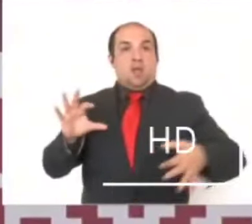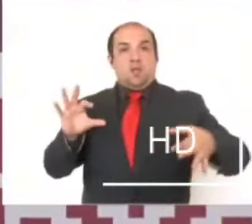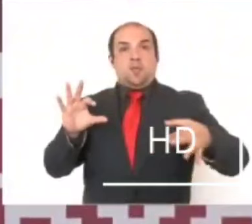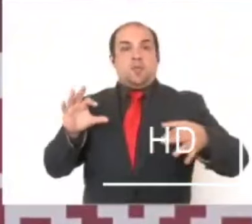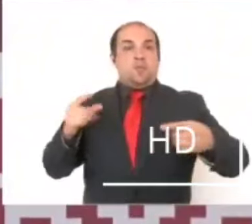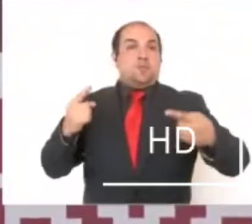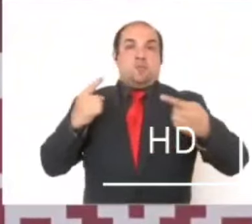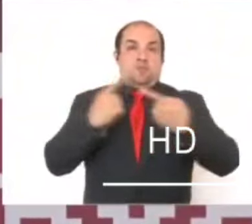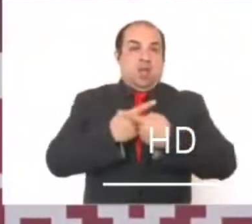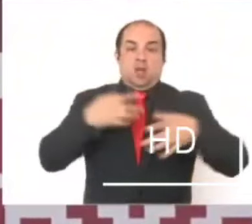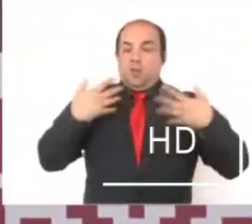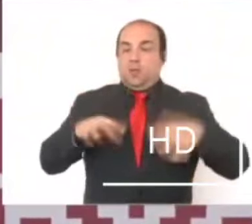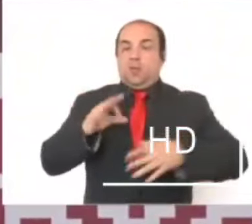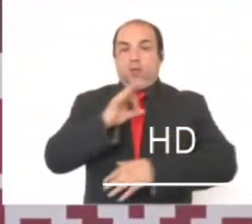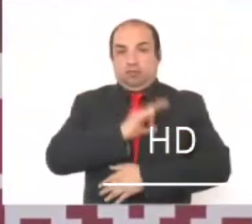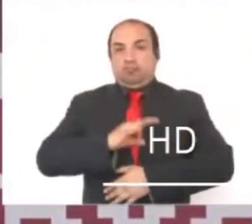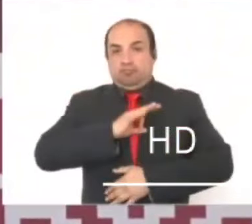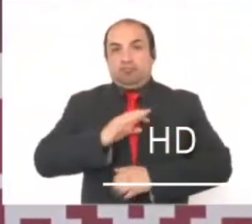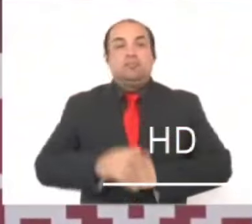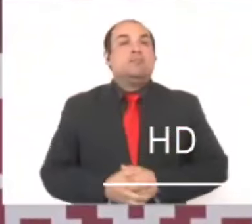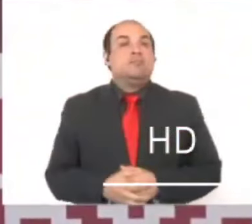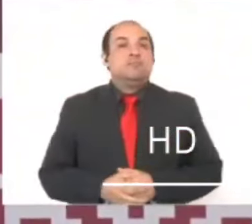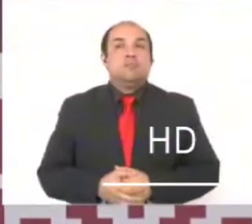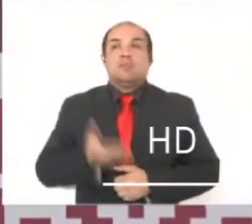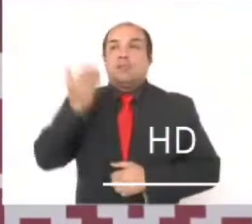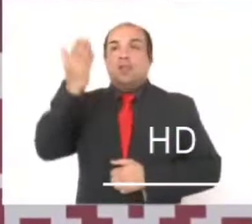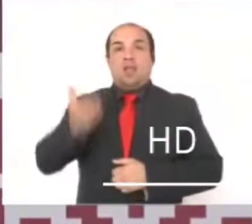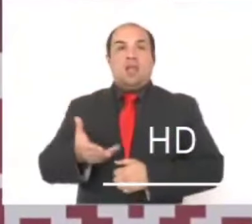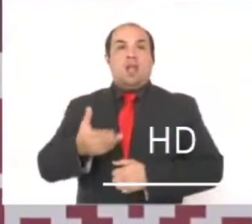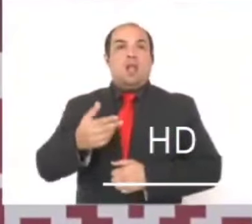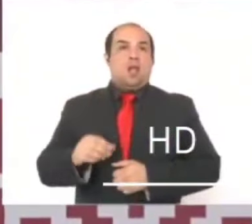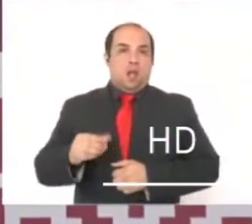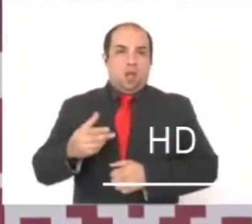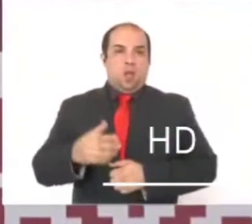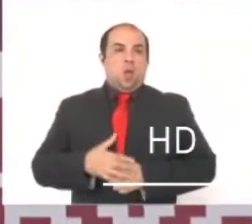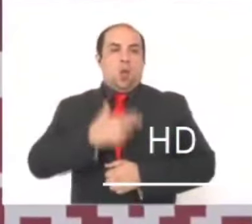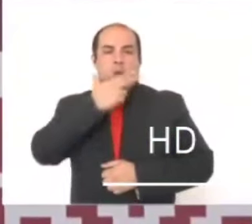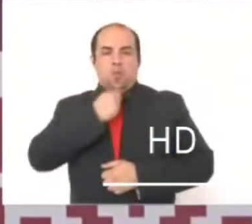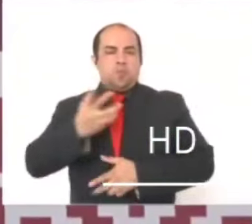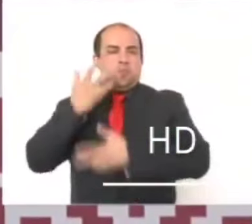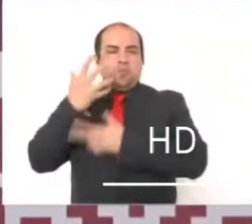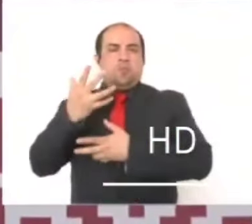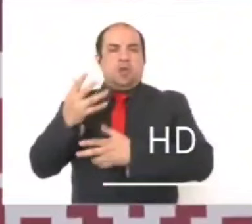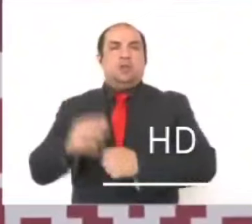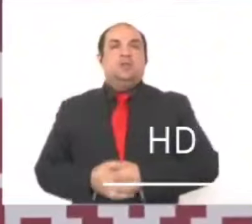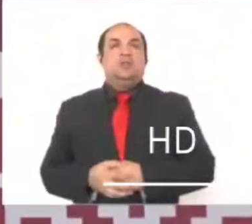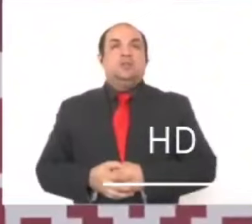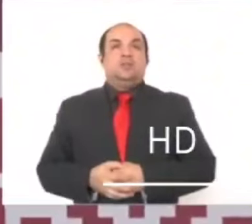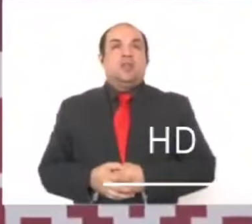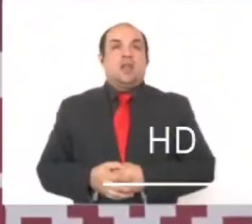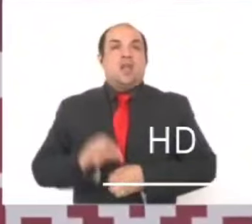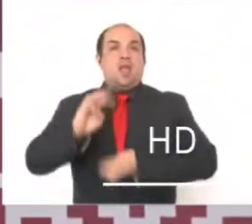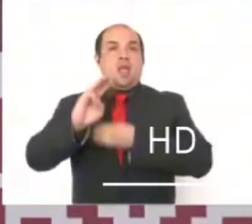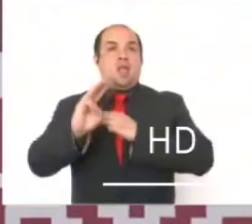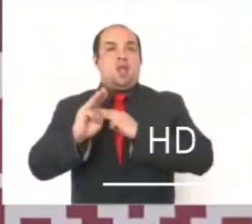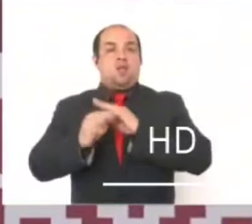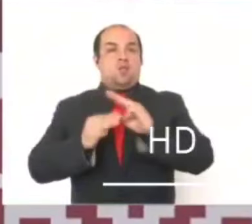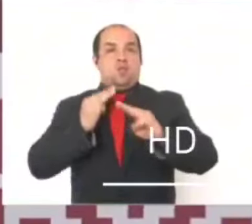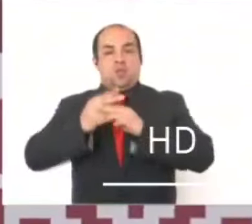coincidencia feliz. Ese poeta abrió el